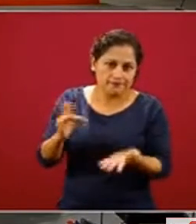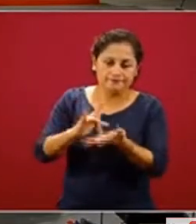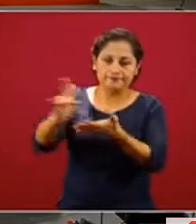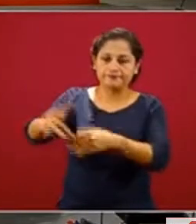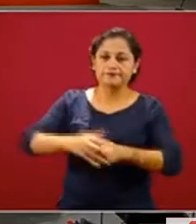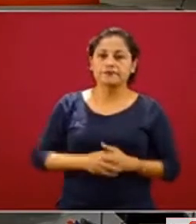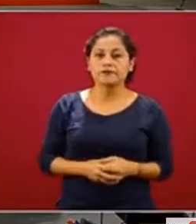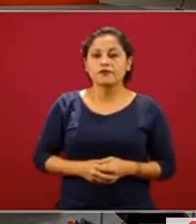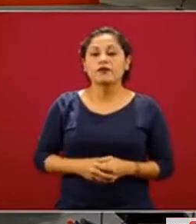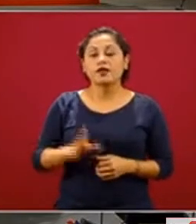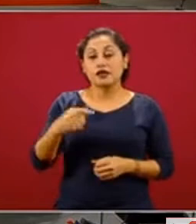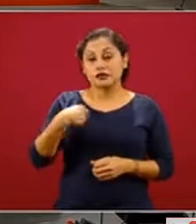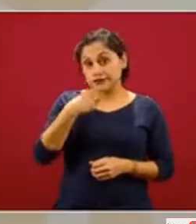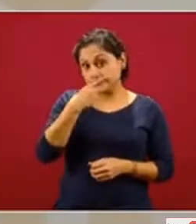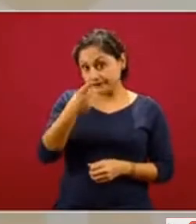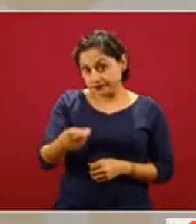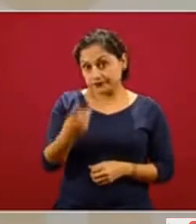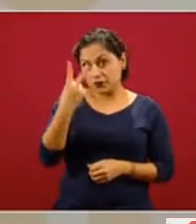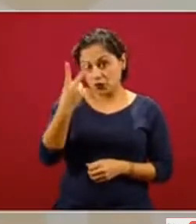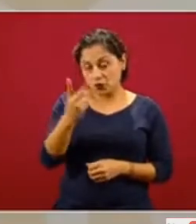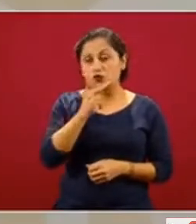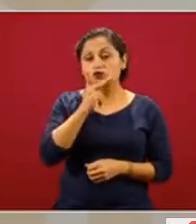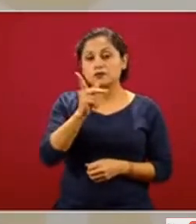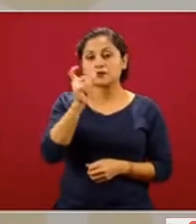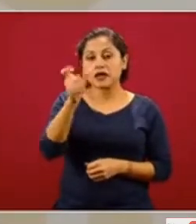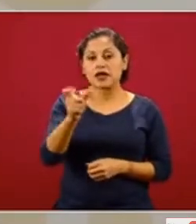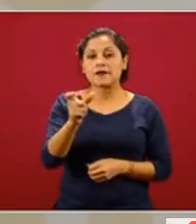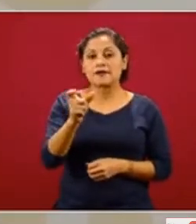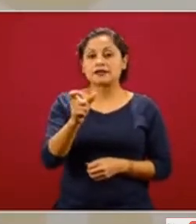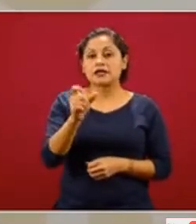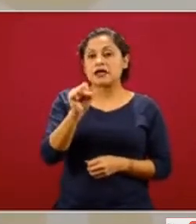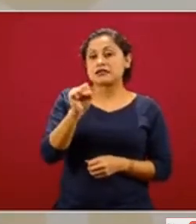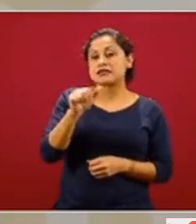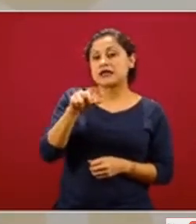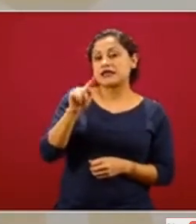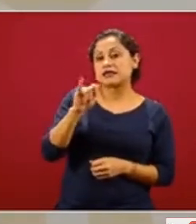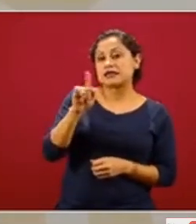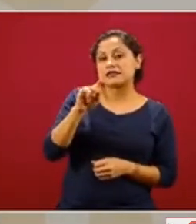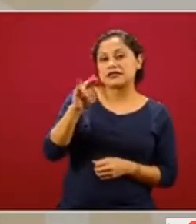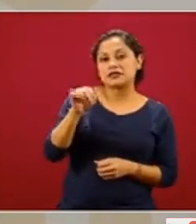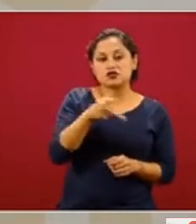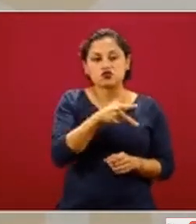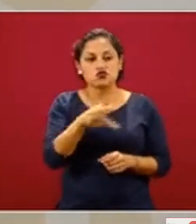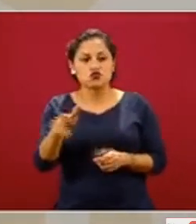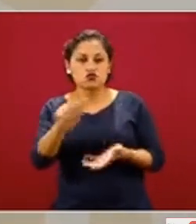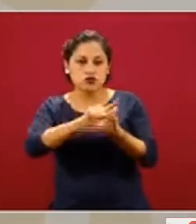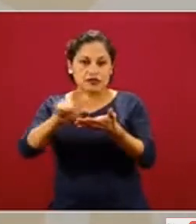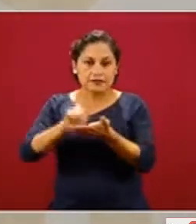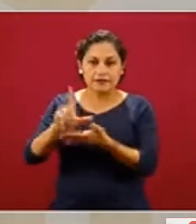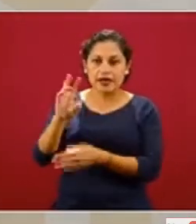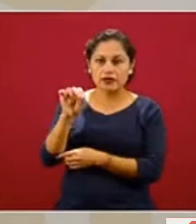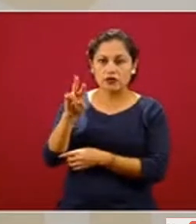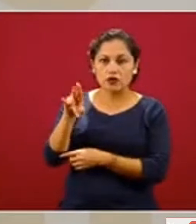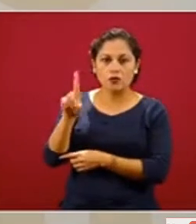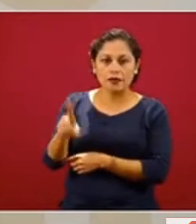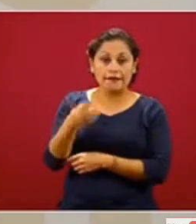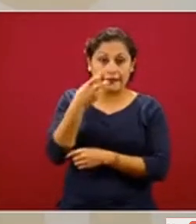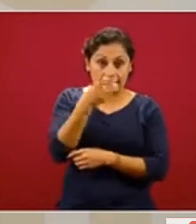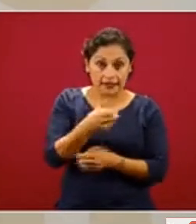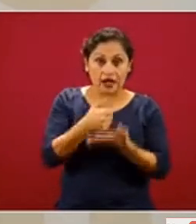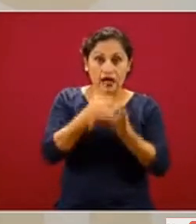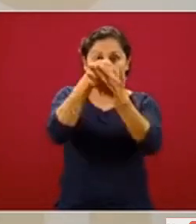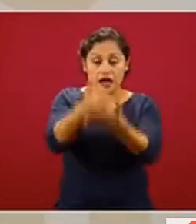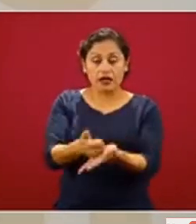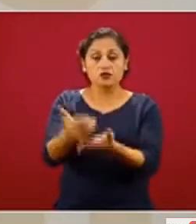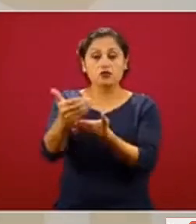más. Desafortunadamente no, la sanitización que se hace hacia COVID no tiene un impacto significativo para